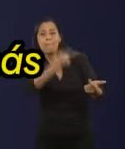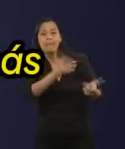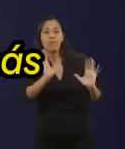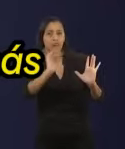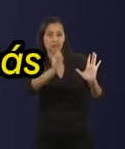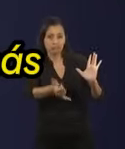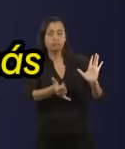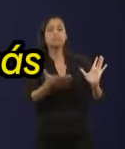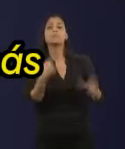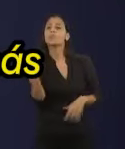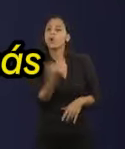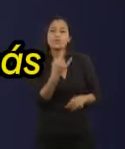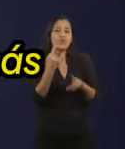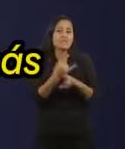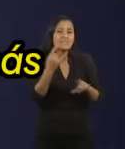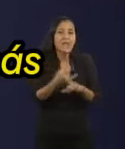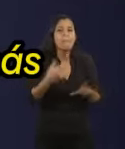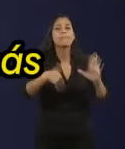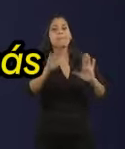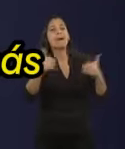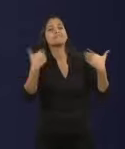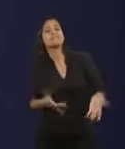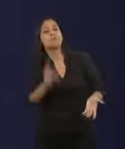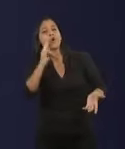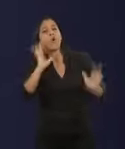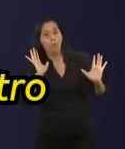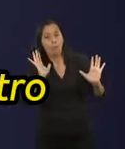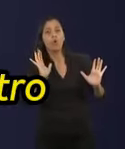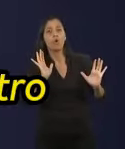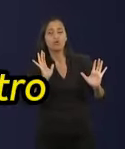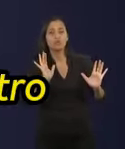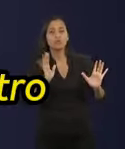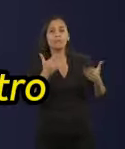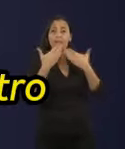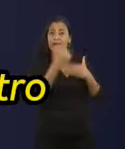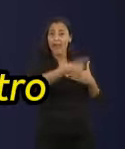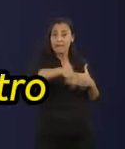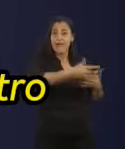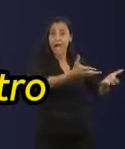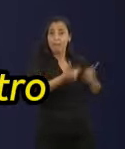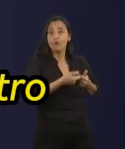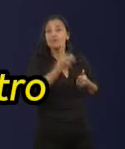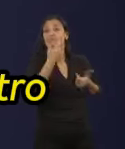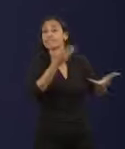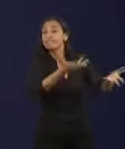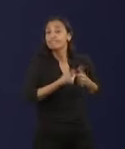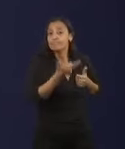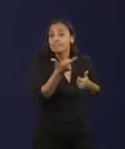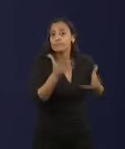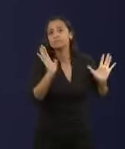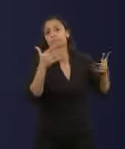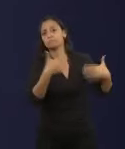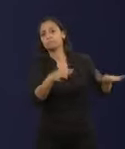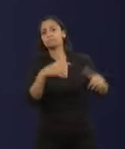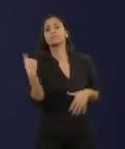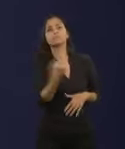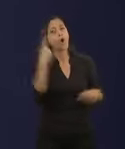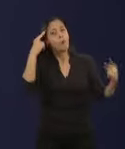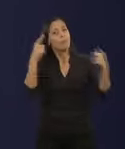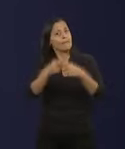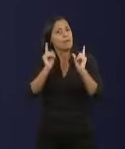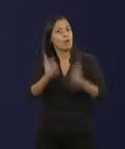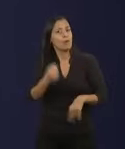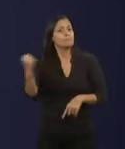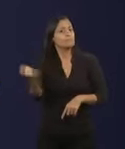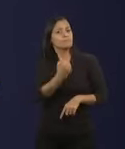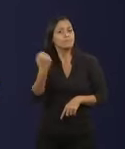siempre vamos a estar mucho más conformes Si eso así eh ocurre ahora si no ocurre nuestro nuestra misión es